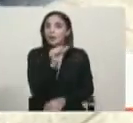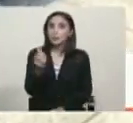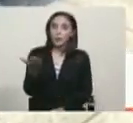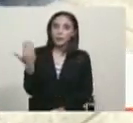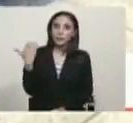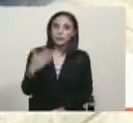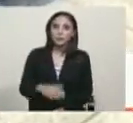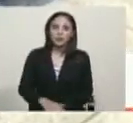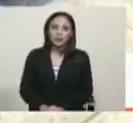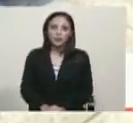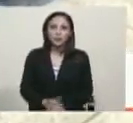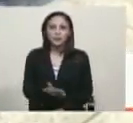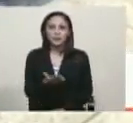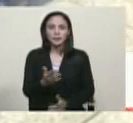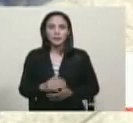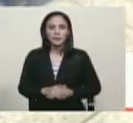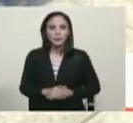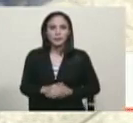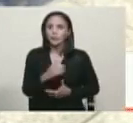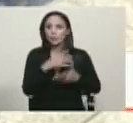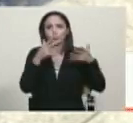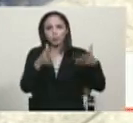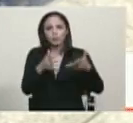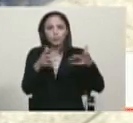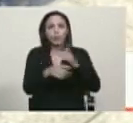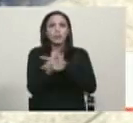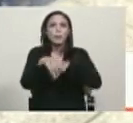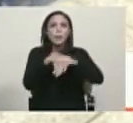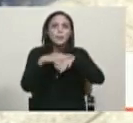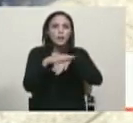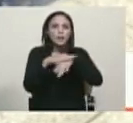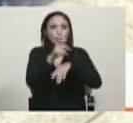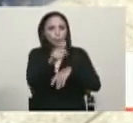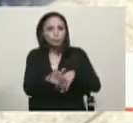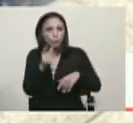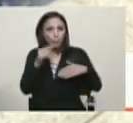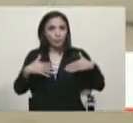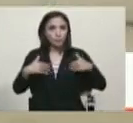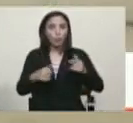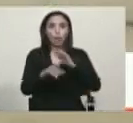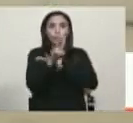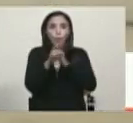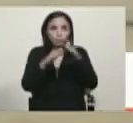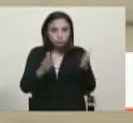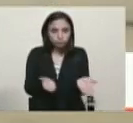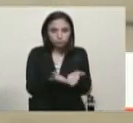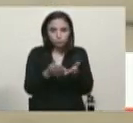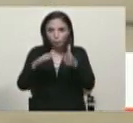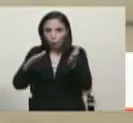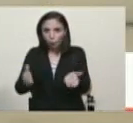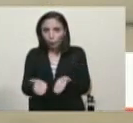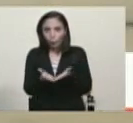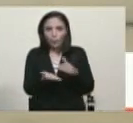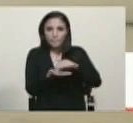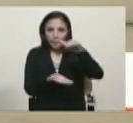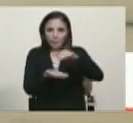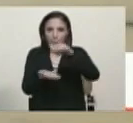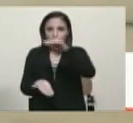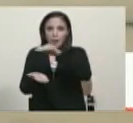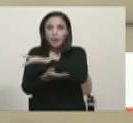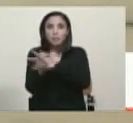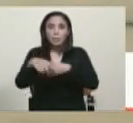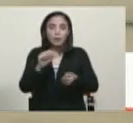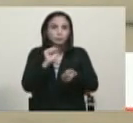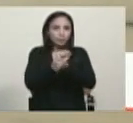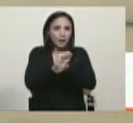colocamos a través de la asesoría del ministro de Salud 2 millones de unidades en el sector penitenciario,